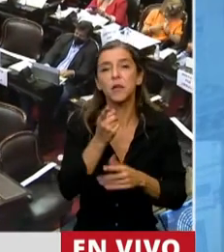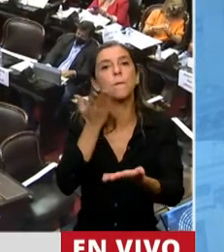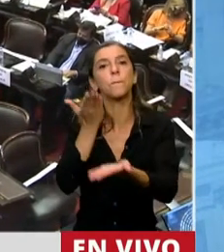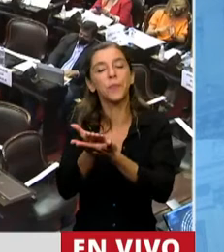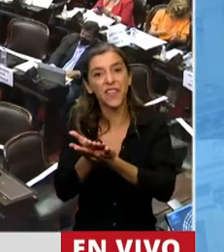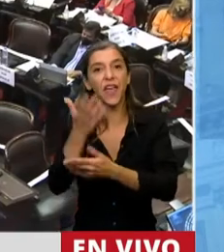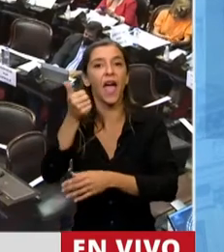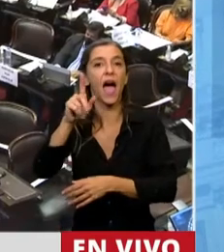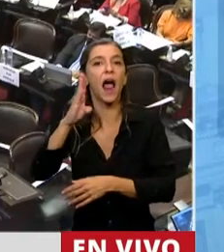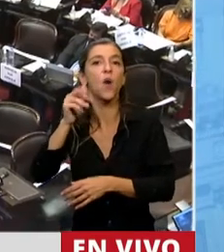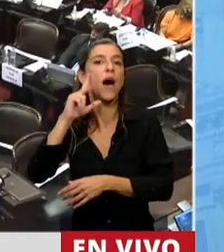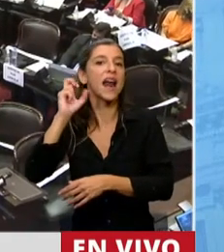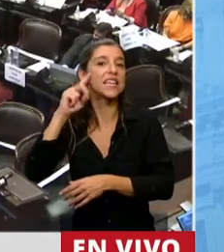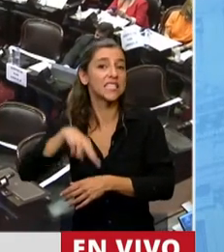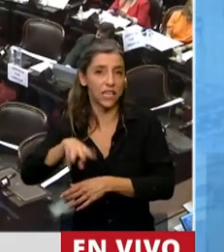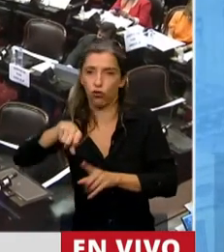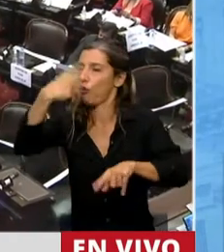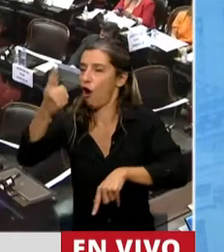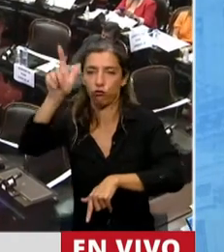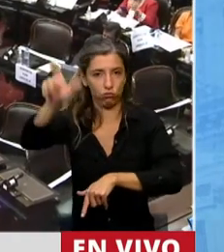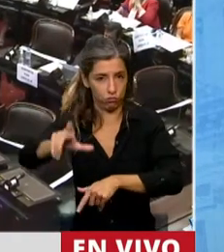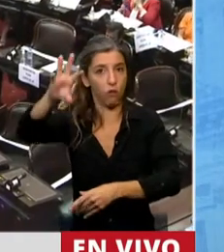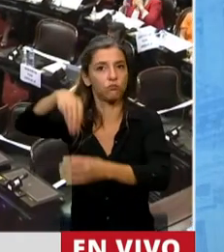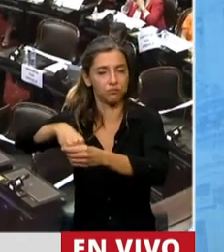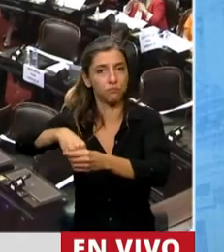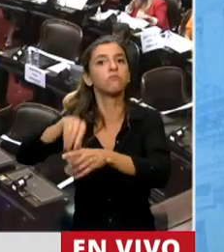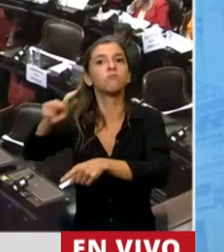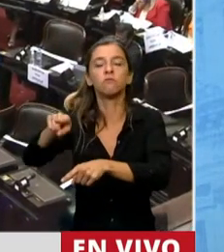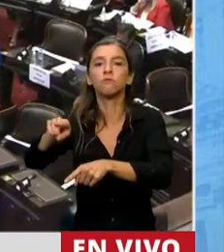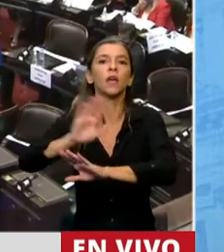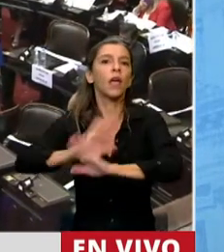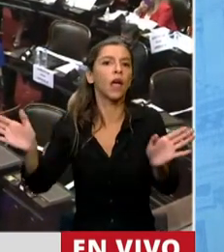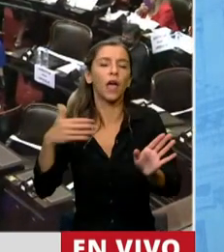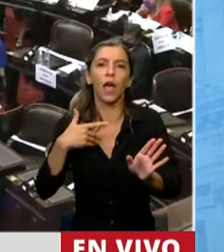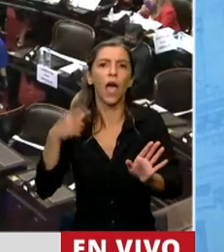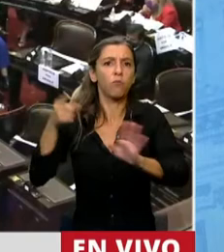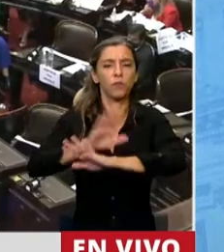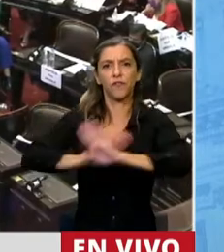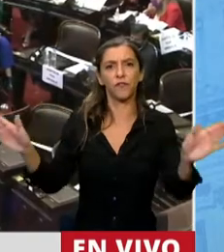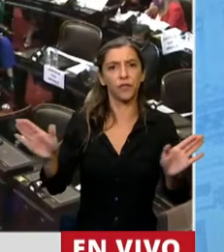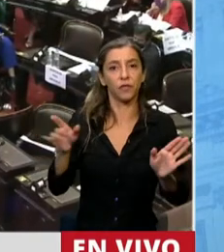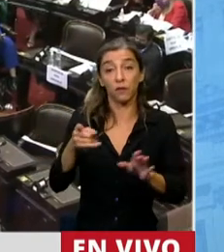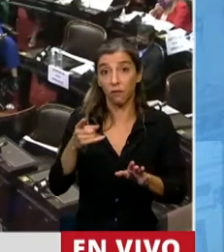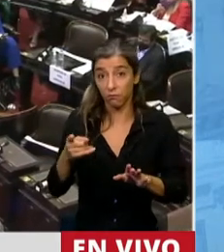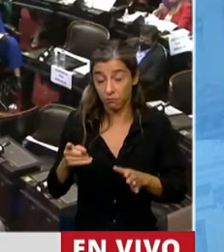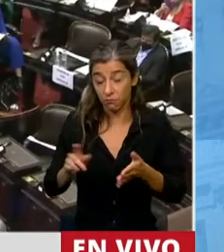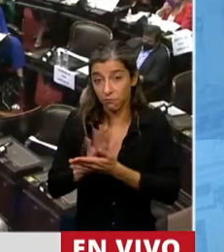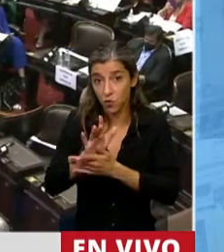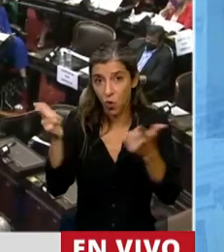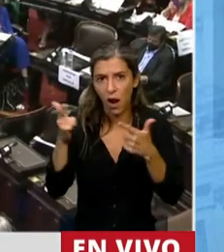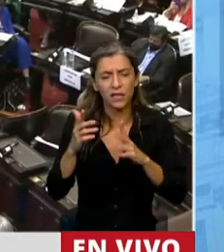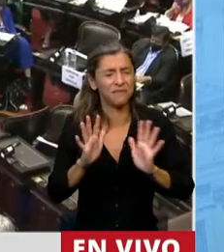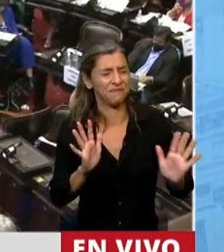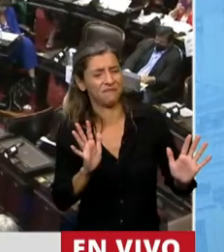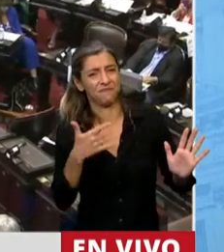otro involucrado en esta causa que se armó, no retire la querella, no la iban a absolver. un hecho realmente,